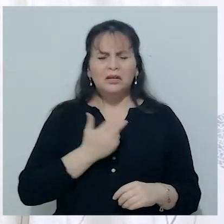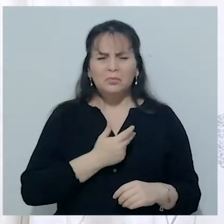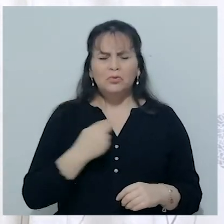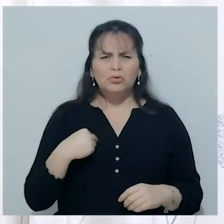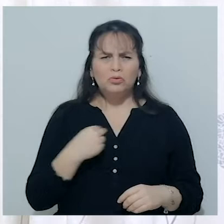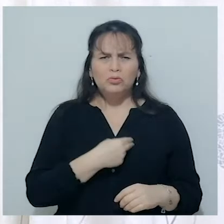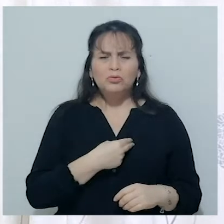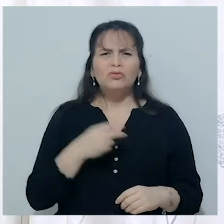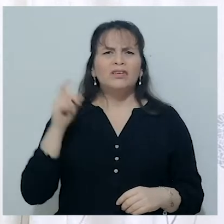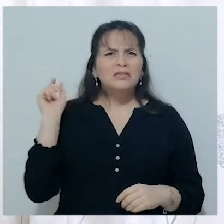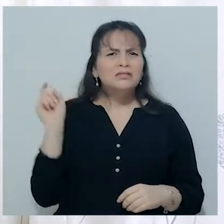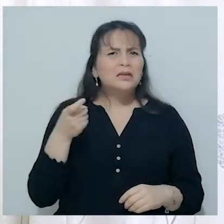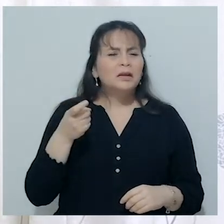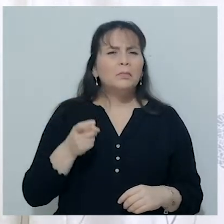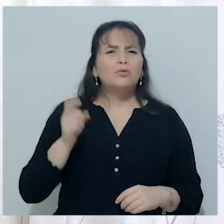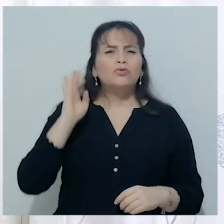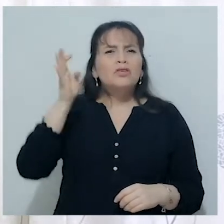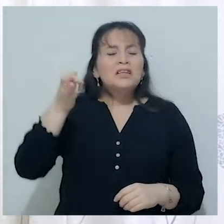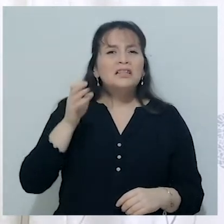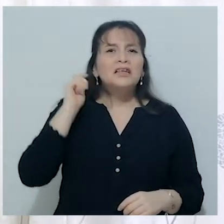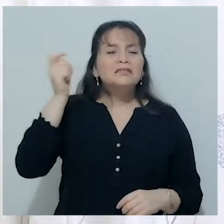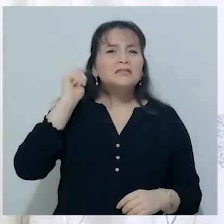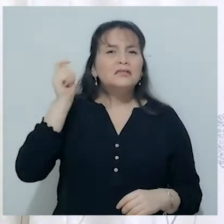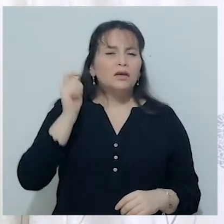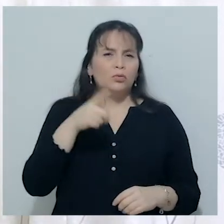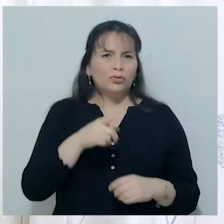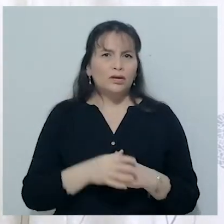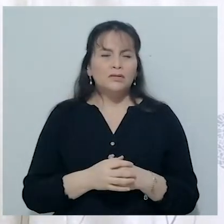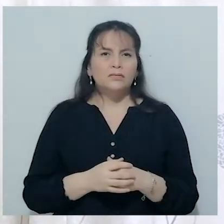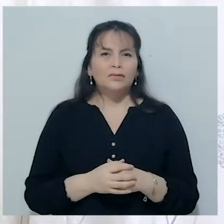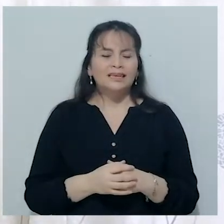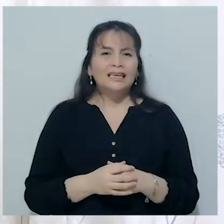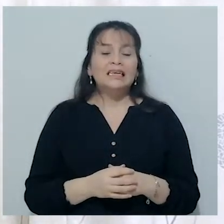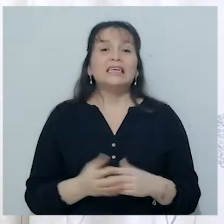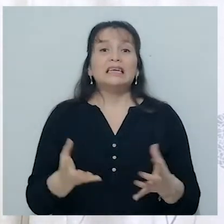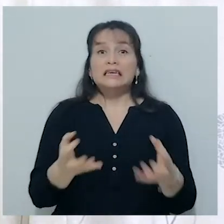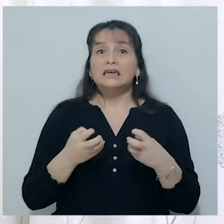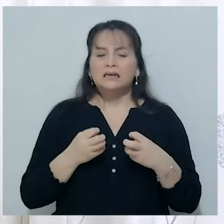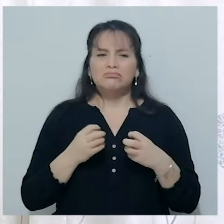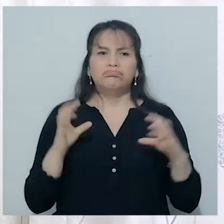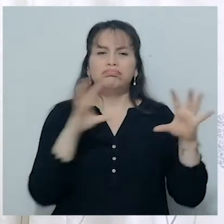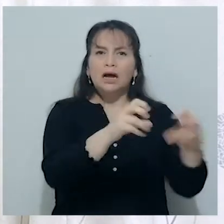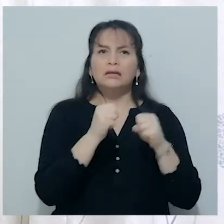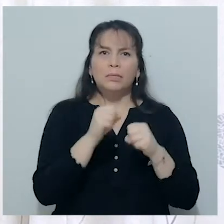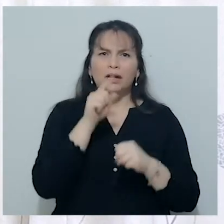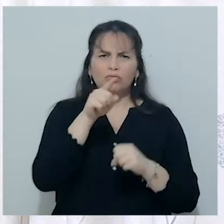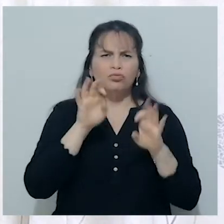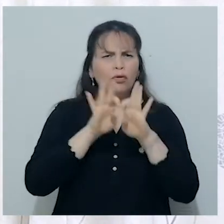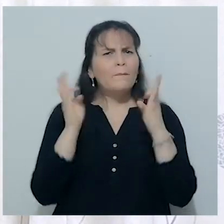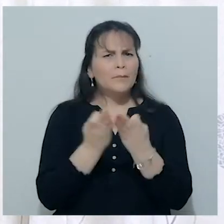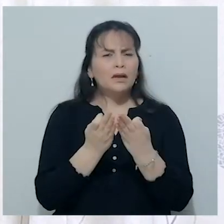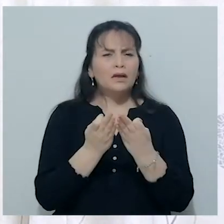el corazón y el alma y, por supuesto, atrapará o querrá atrapar a tus hijos, a tu